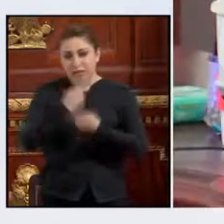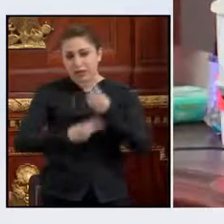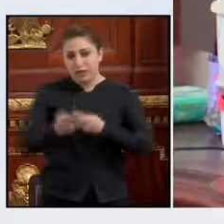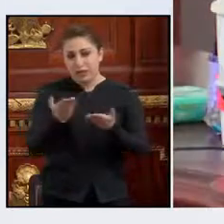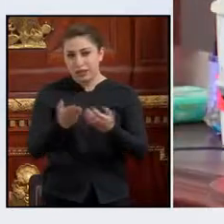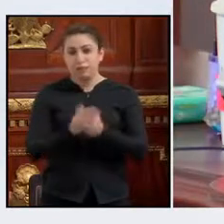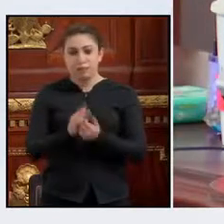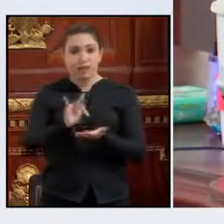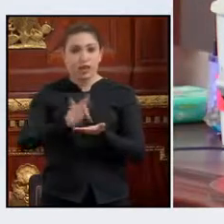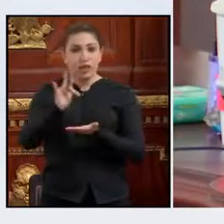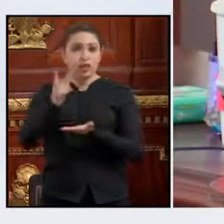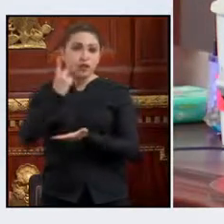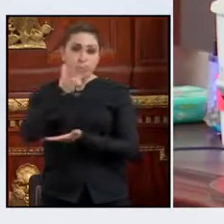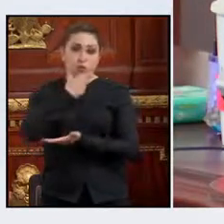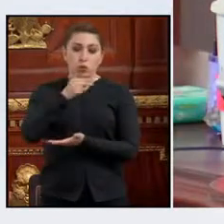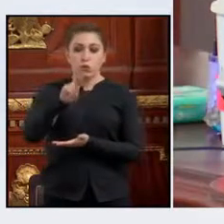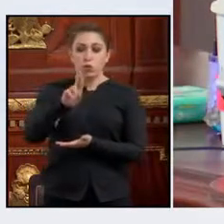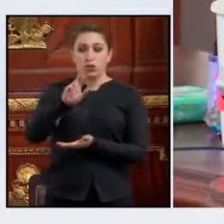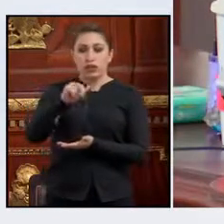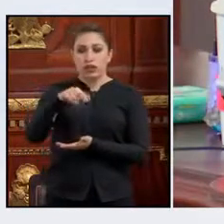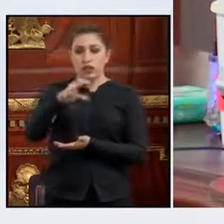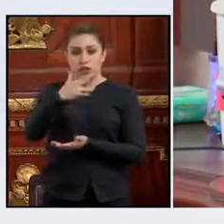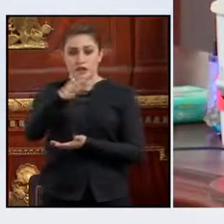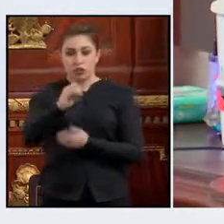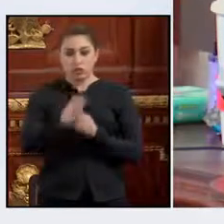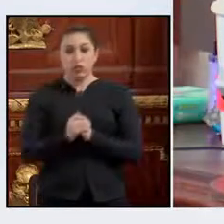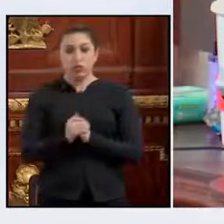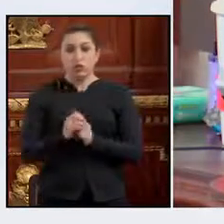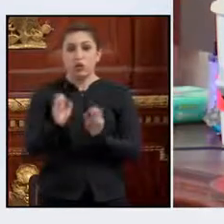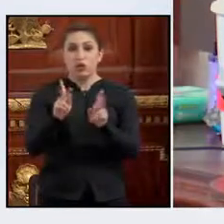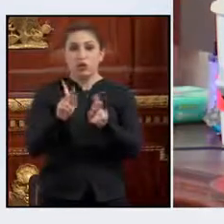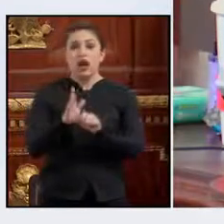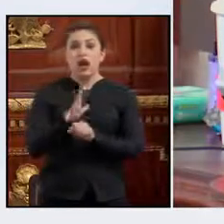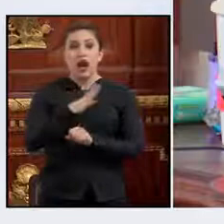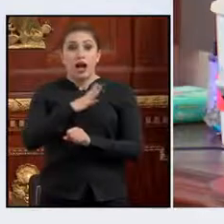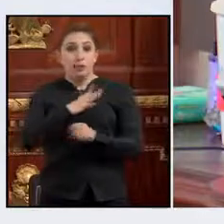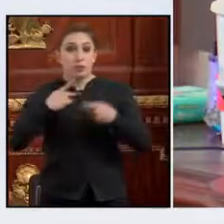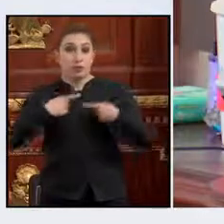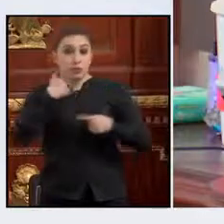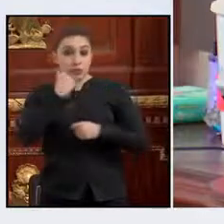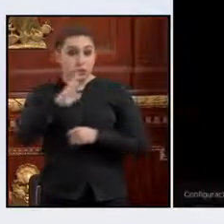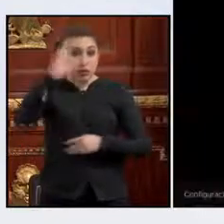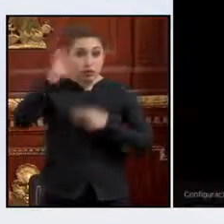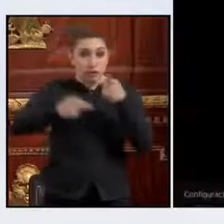esta discusión, el dictamen, se abre el registro de oradores. Oradores en contra.